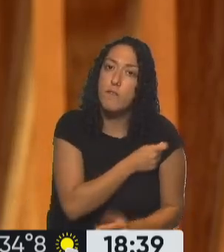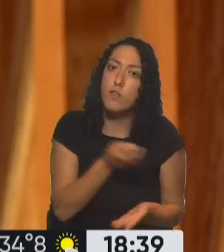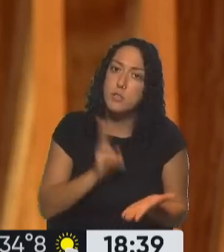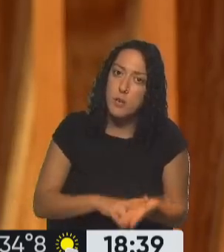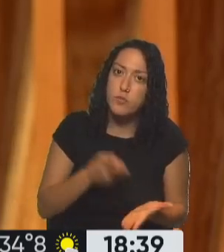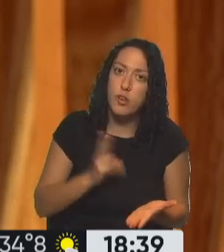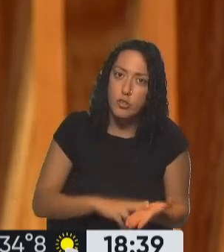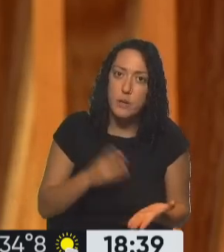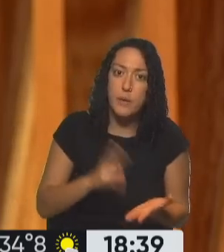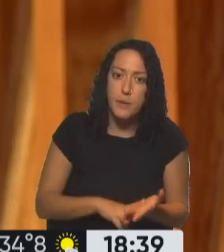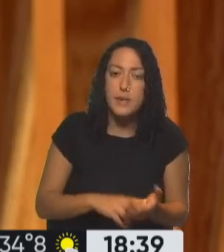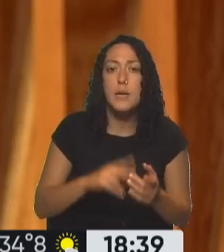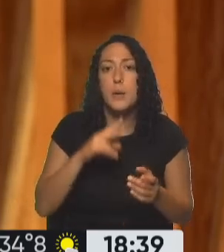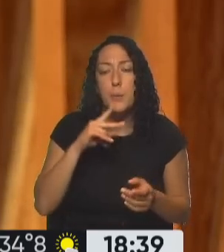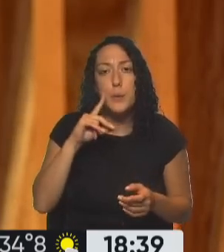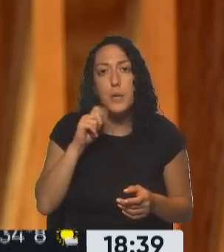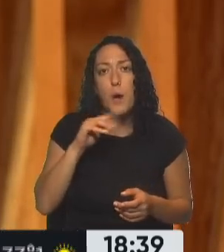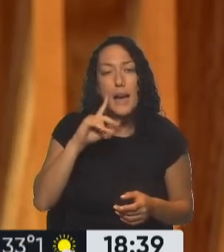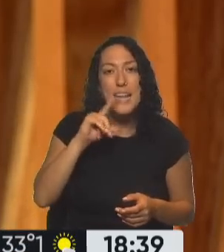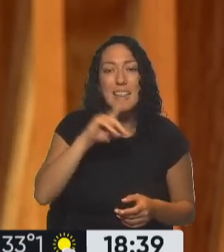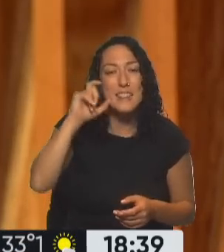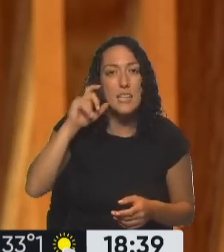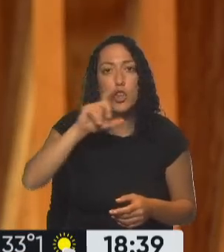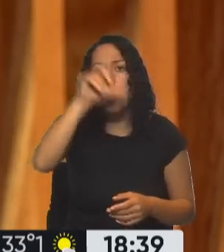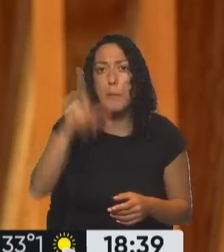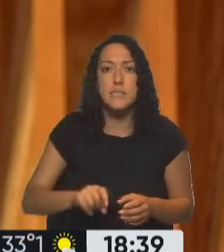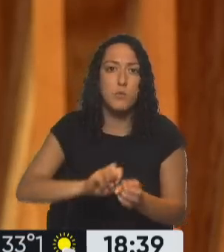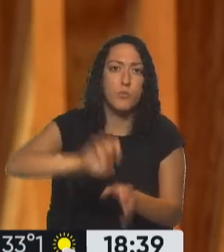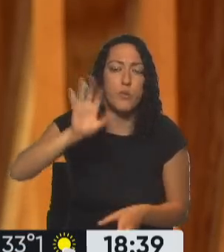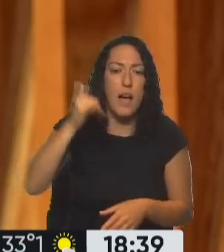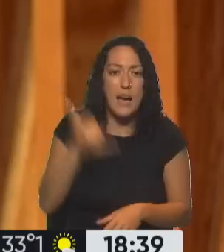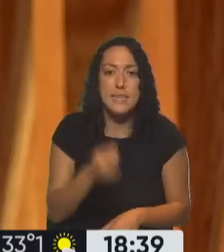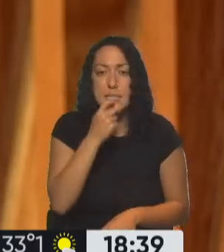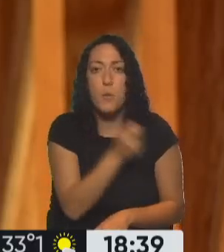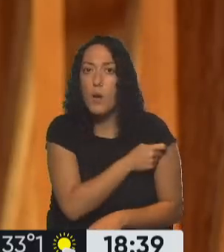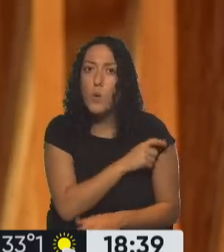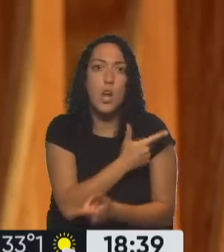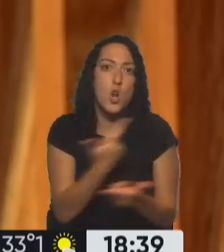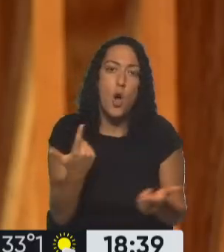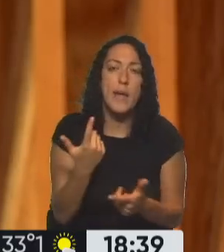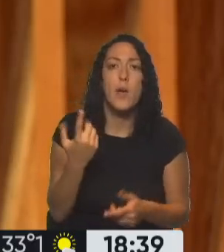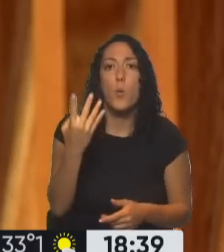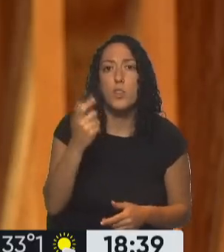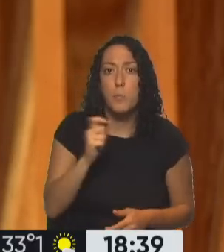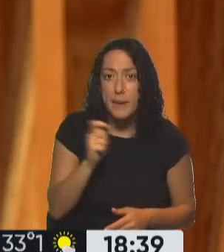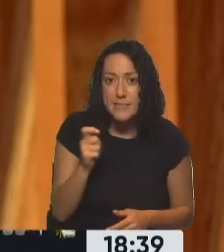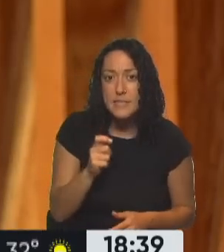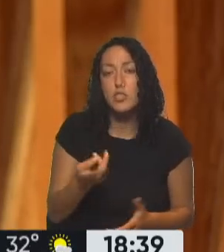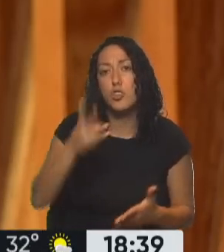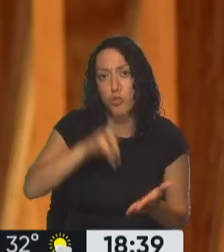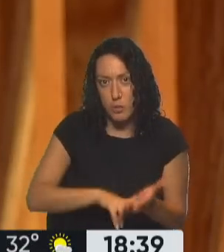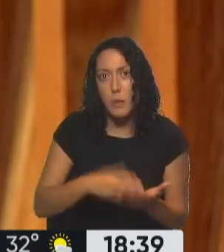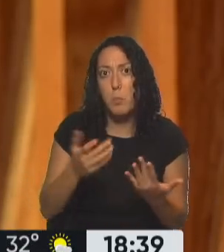la vacuna bivariante distribuida en todo el país, es clave que quien no recibió una vacuna en los últimos 4 meses puedan